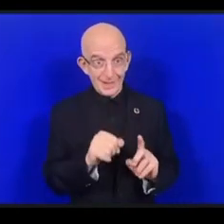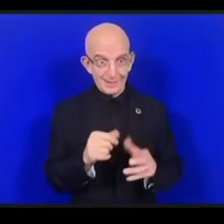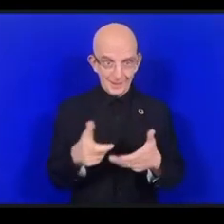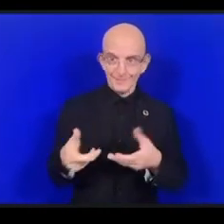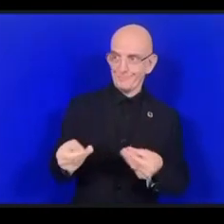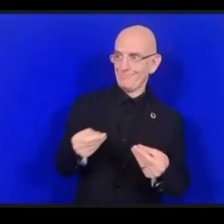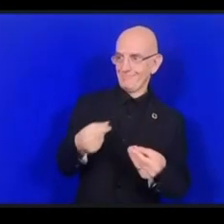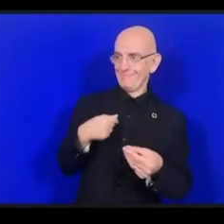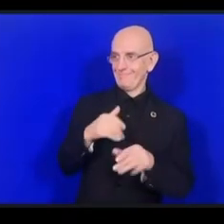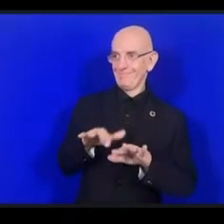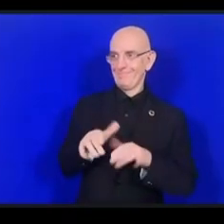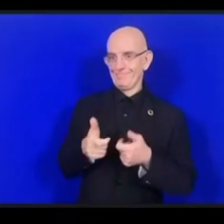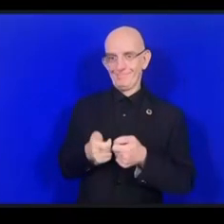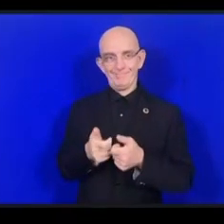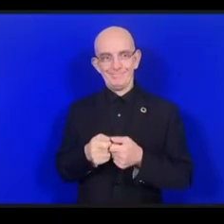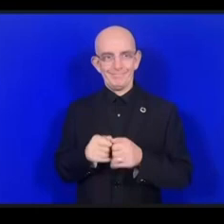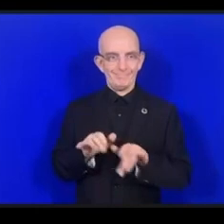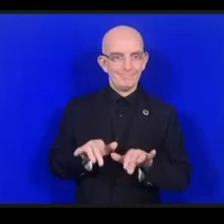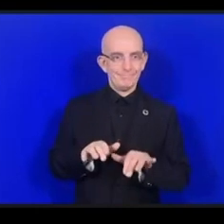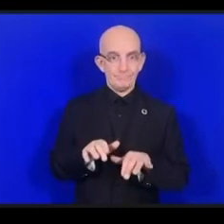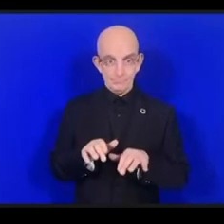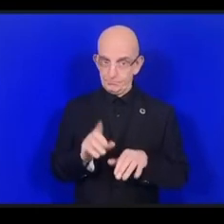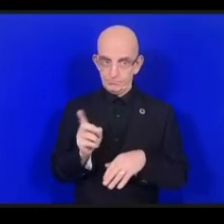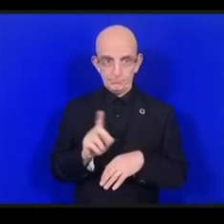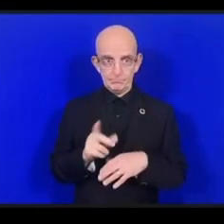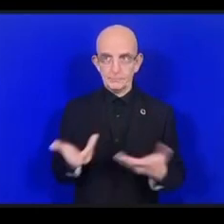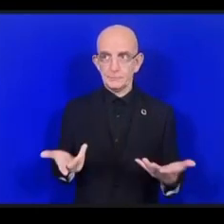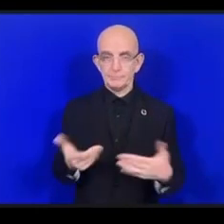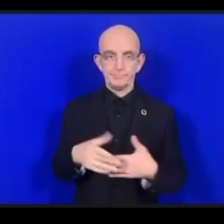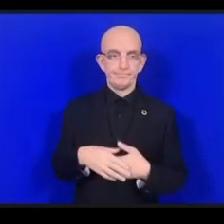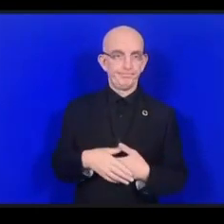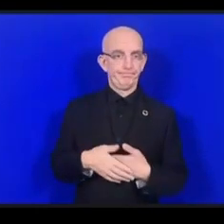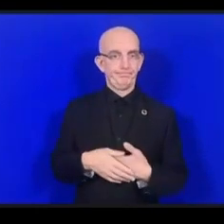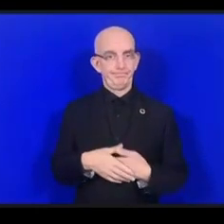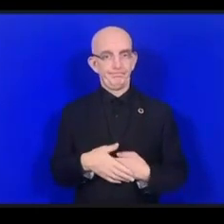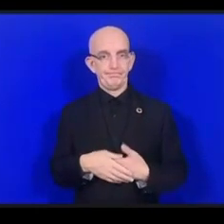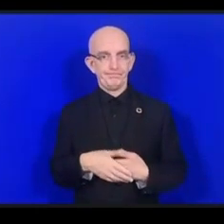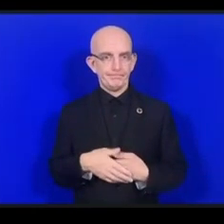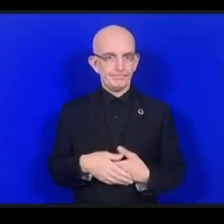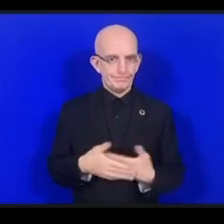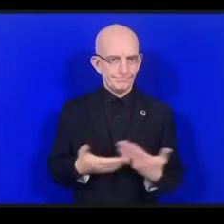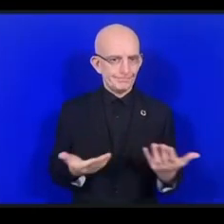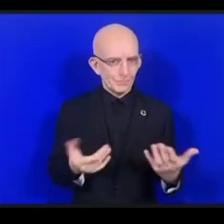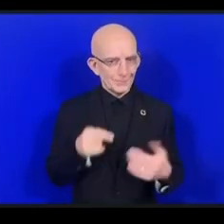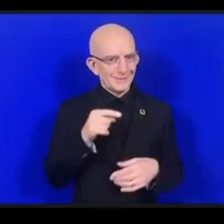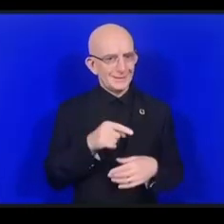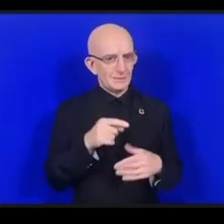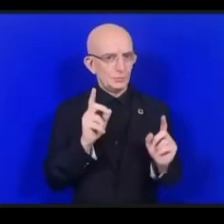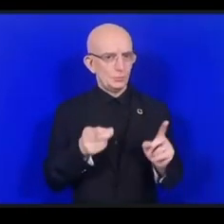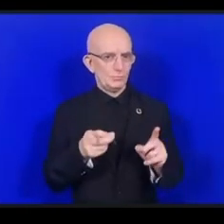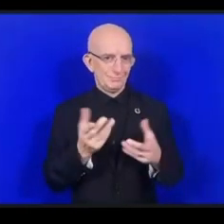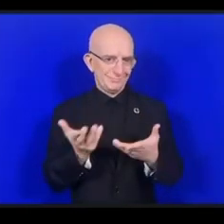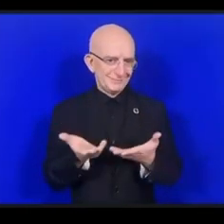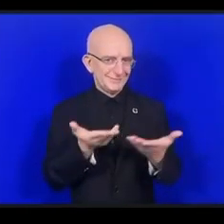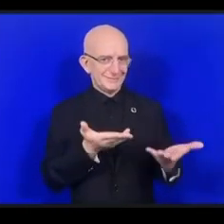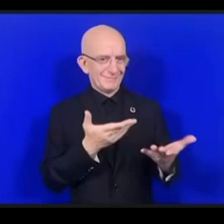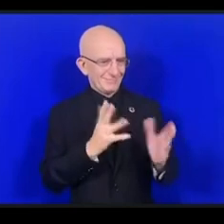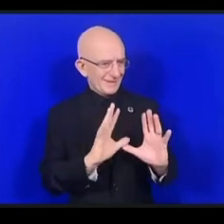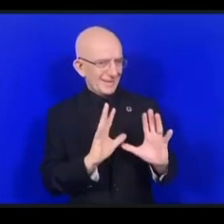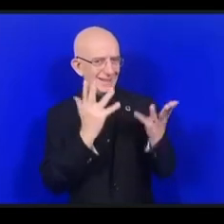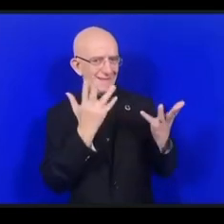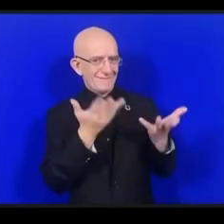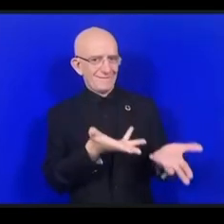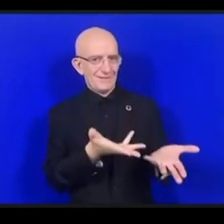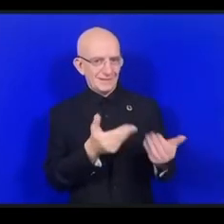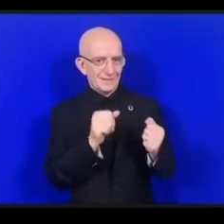dificultad tener acceso a internet también es parte de nuestra nuestra vida y pues los recursos